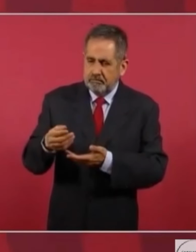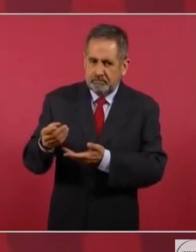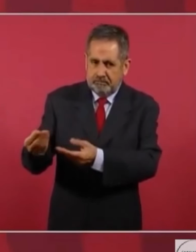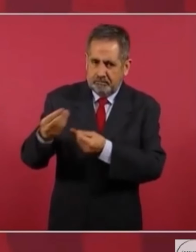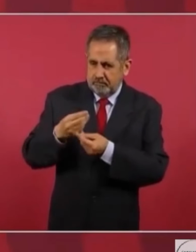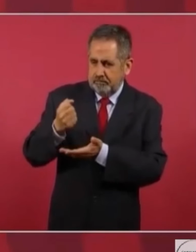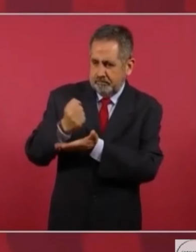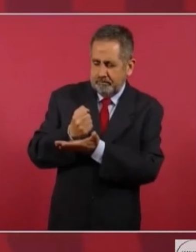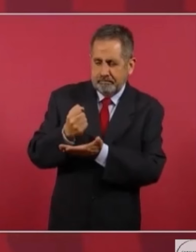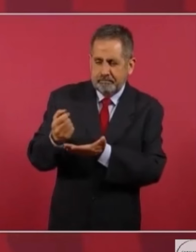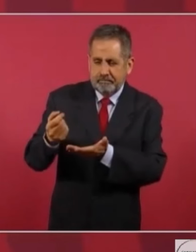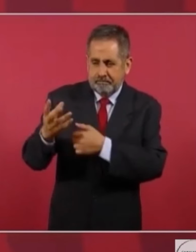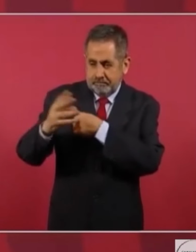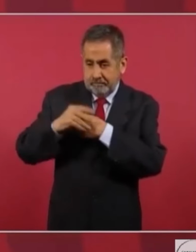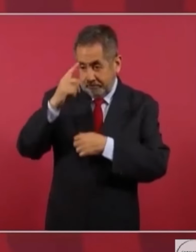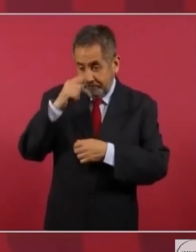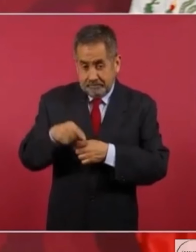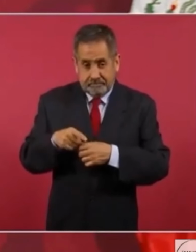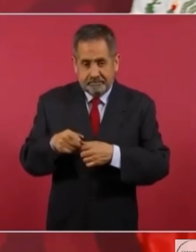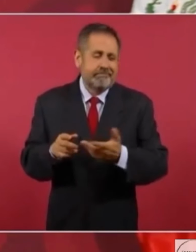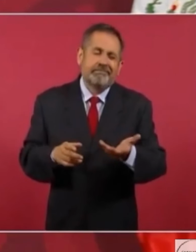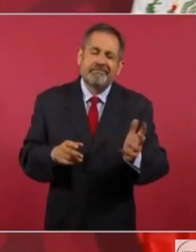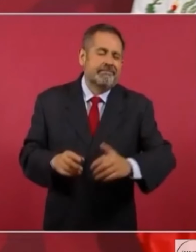estoy convenciendo.